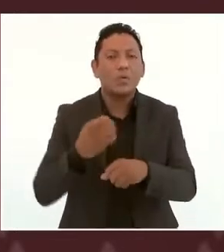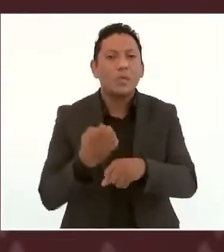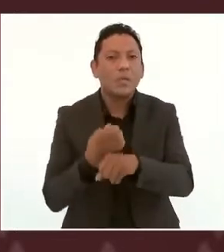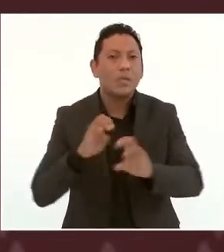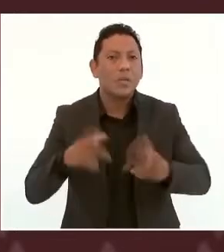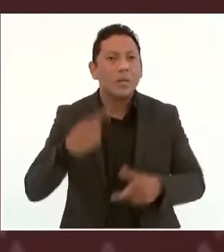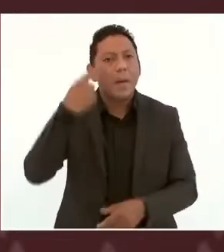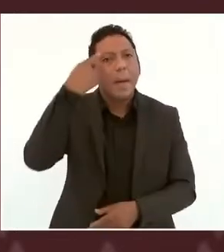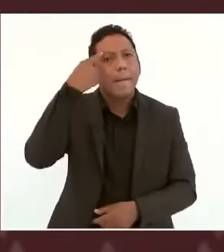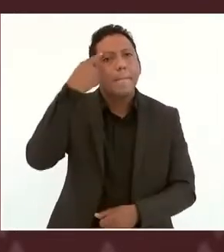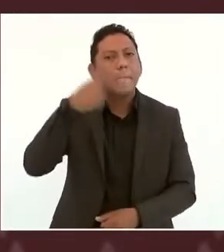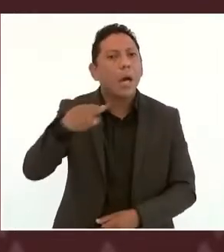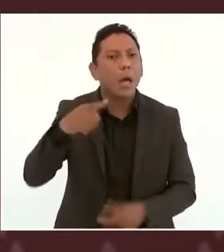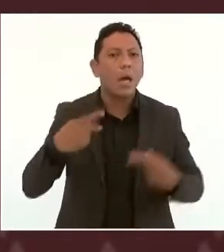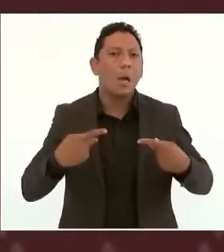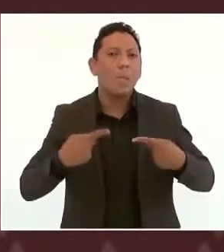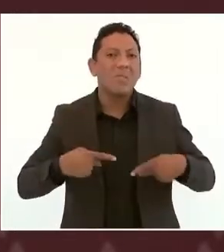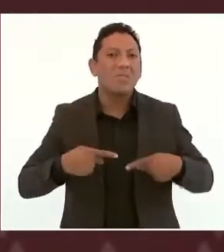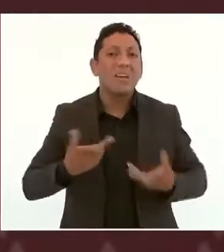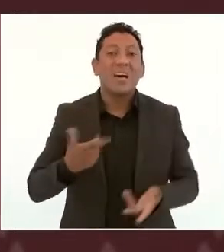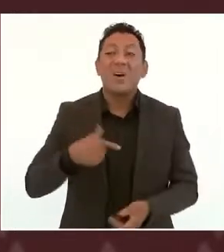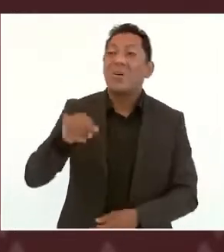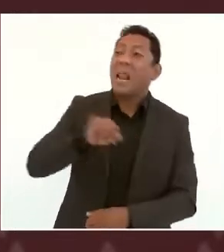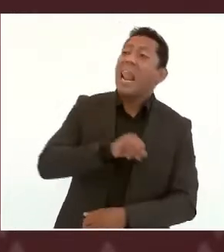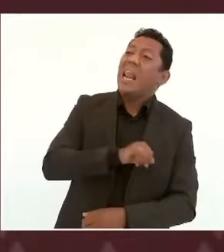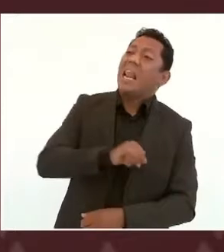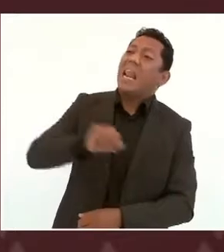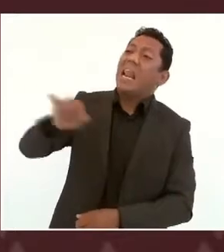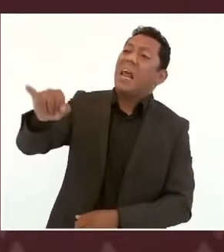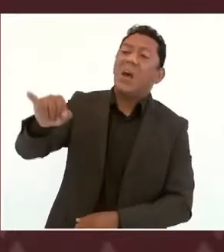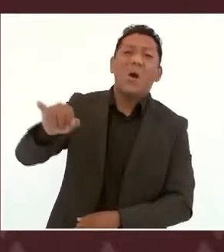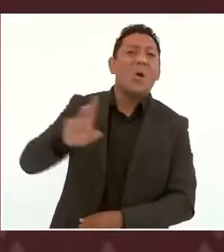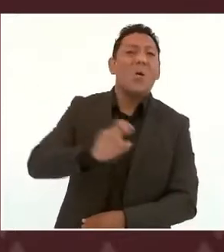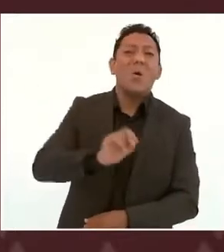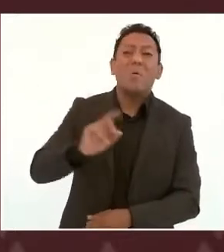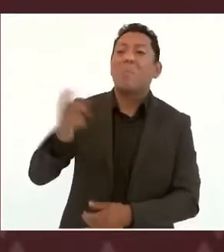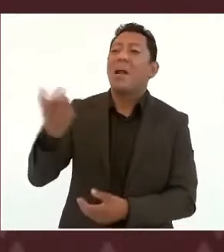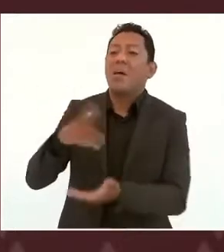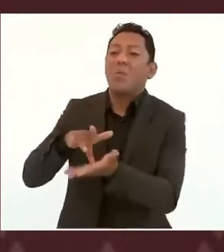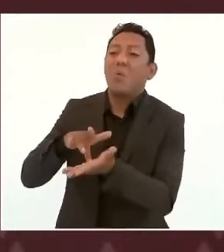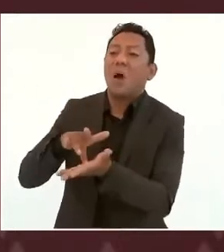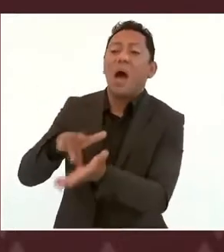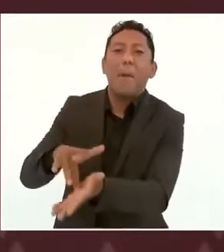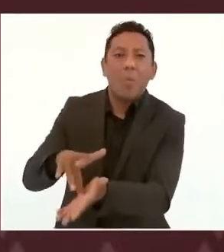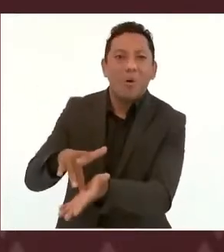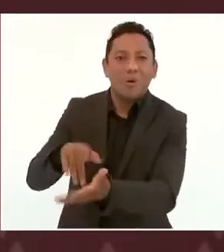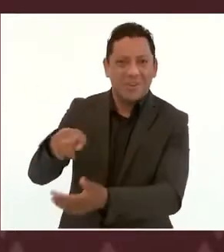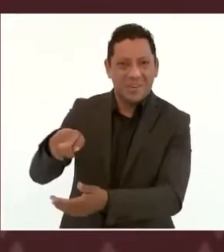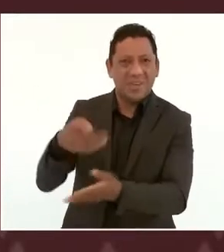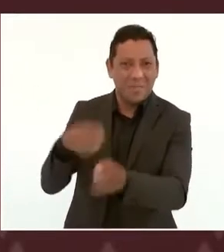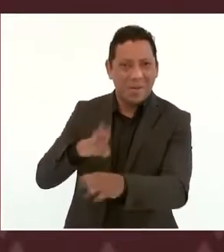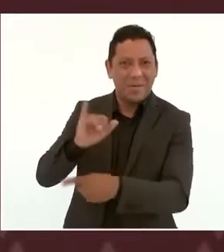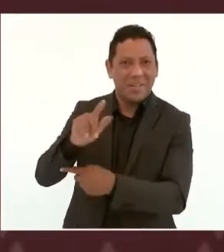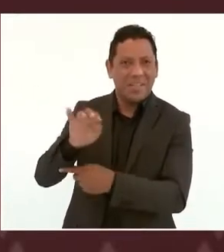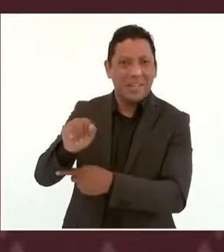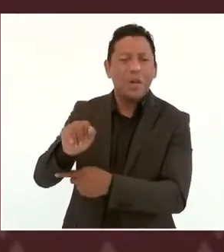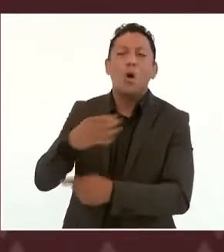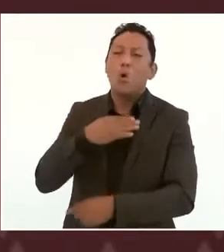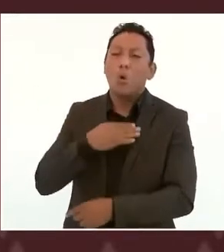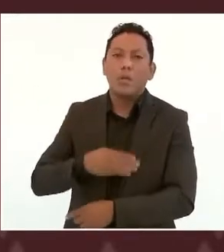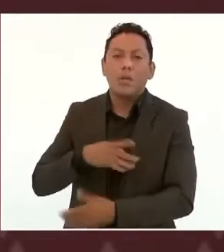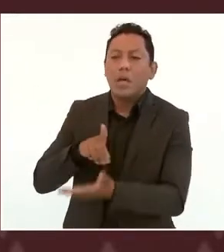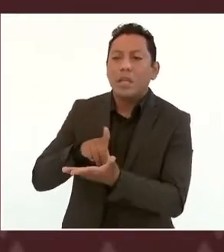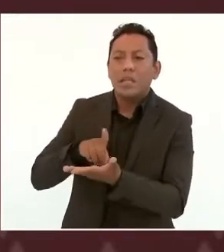que la gente no tenga que trasladarse mucho y recibir en esos bancos lo que por justicia y